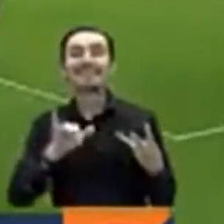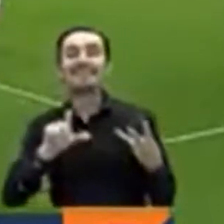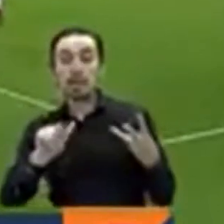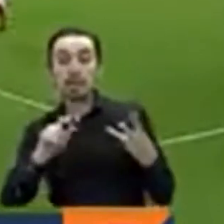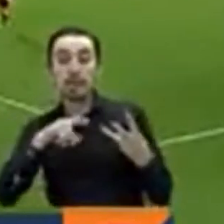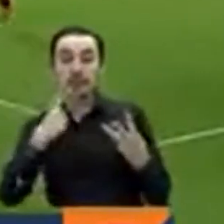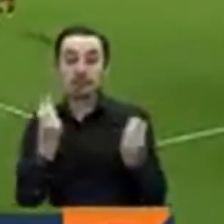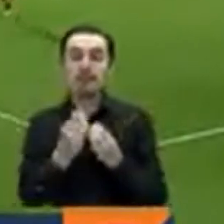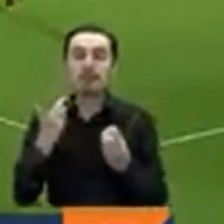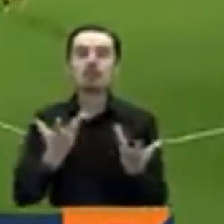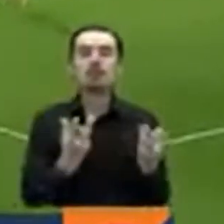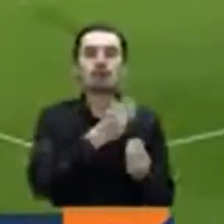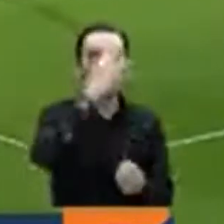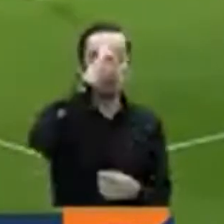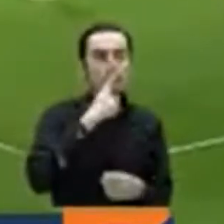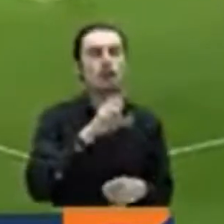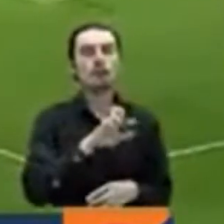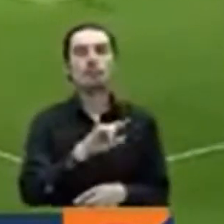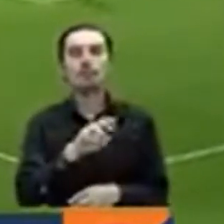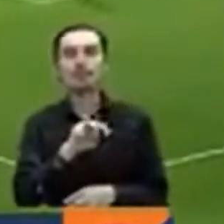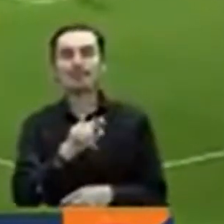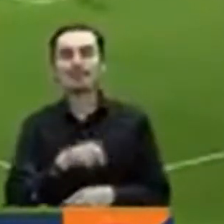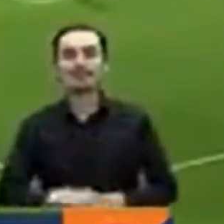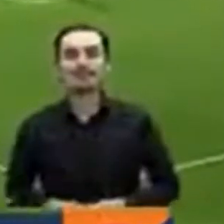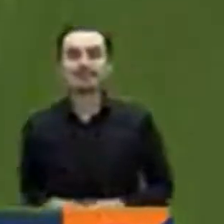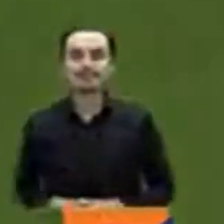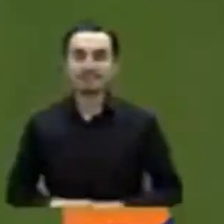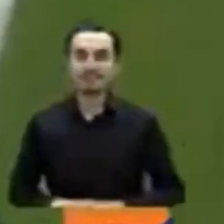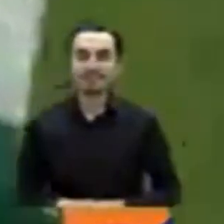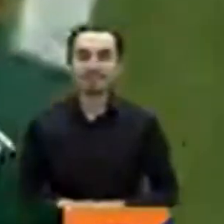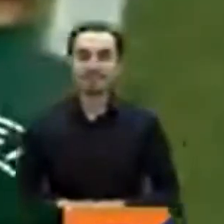en el fútbol mexicano con Pumas.